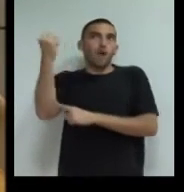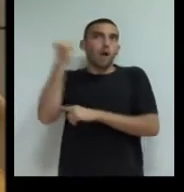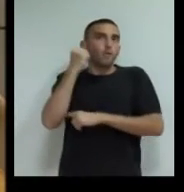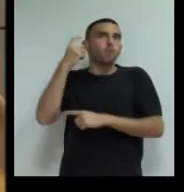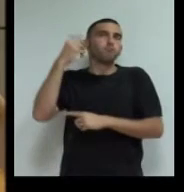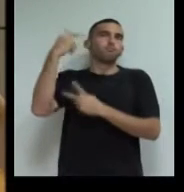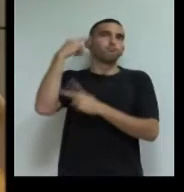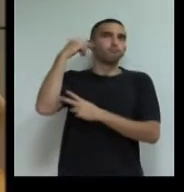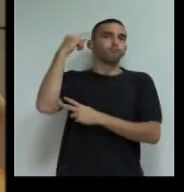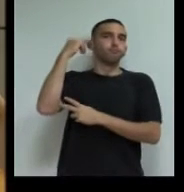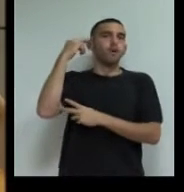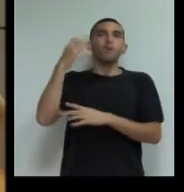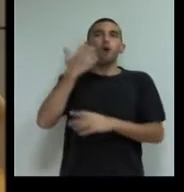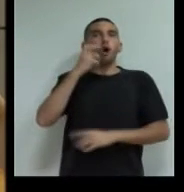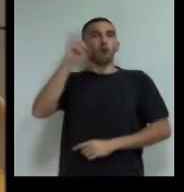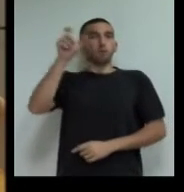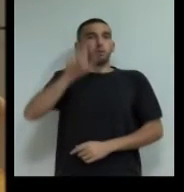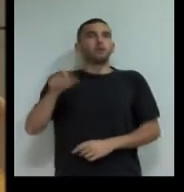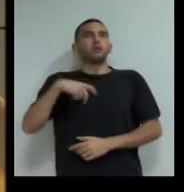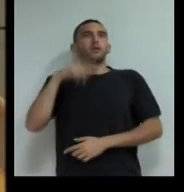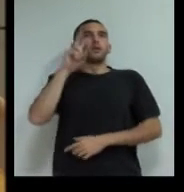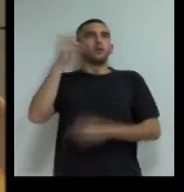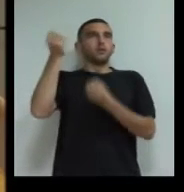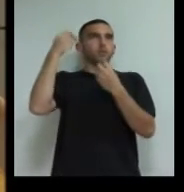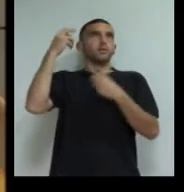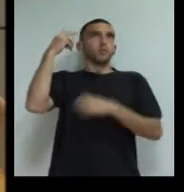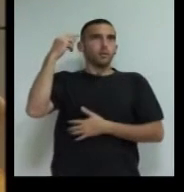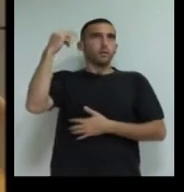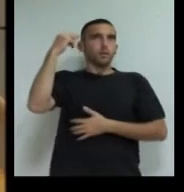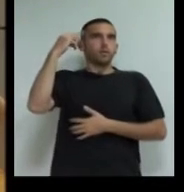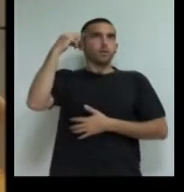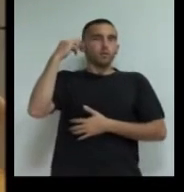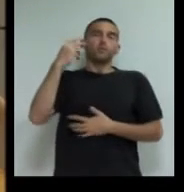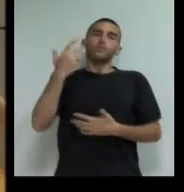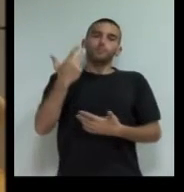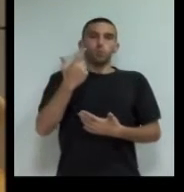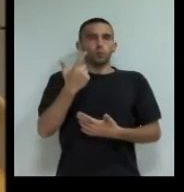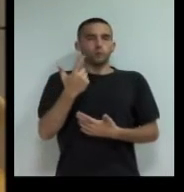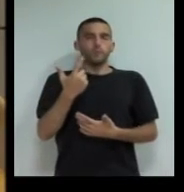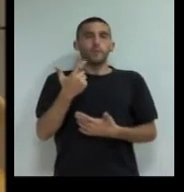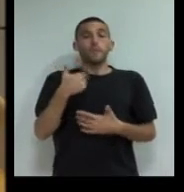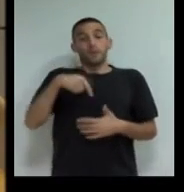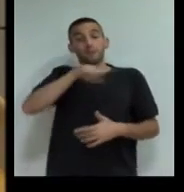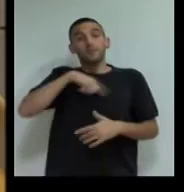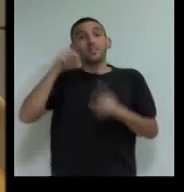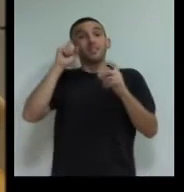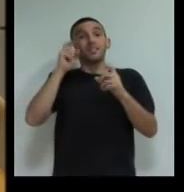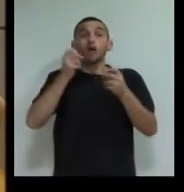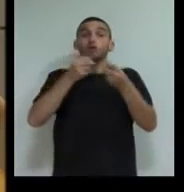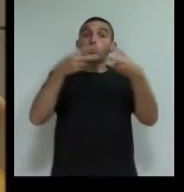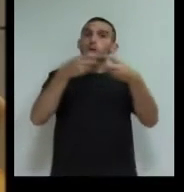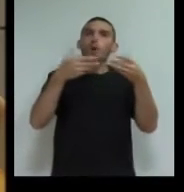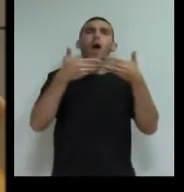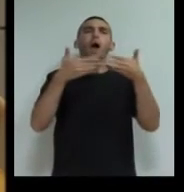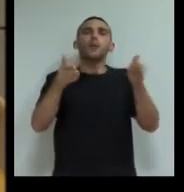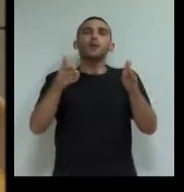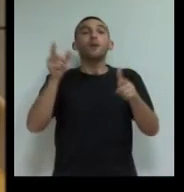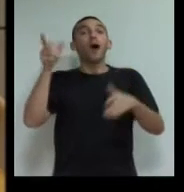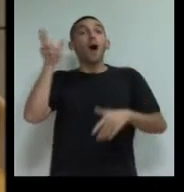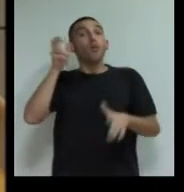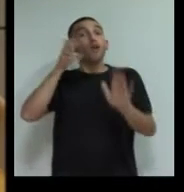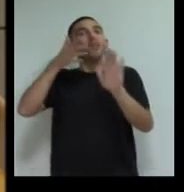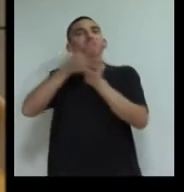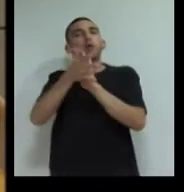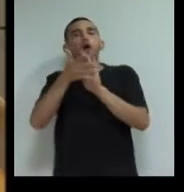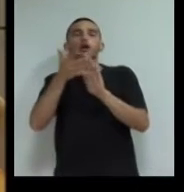insufrible que le estuvieras dando la audiodescripción. Por lo tanto, nuestro modelo lo que plantea es subtítulos en abierto y audiodescripción en cerrado. Hemos hecho